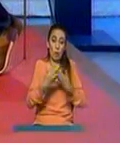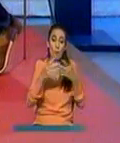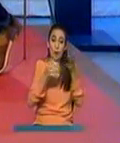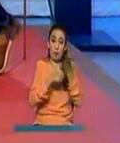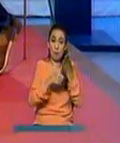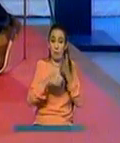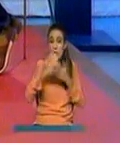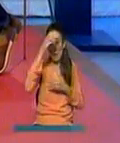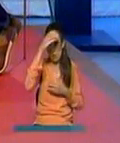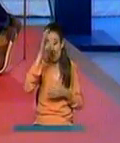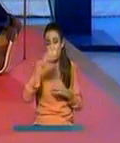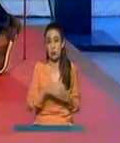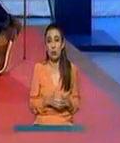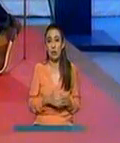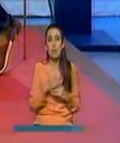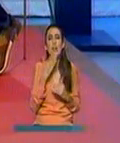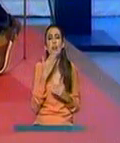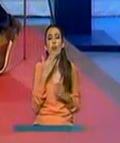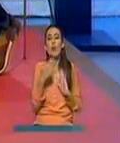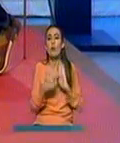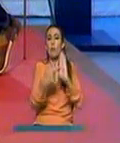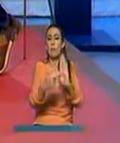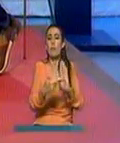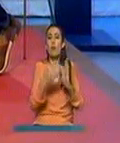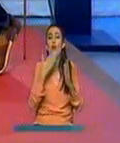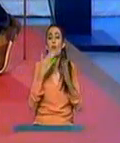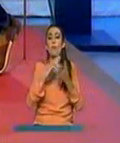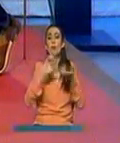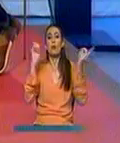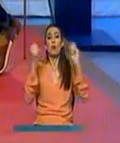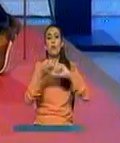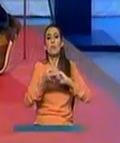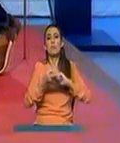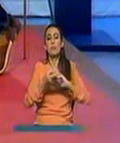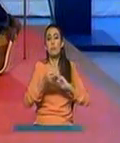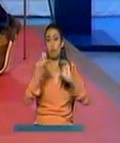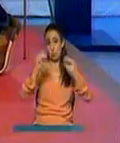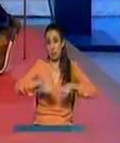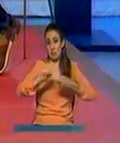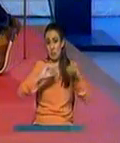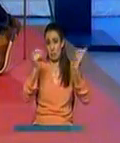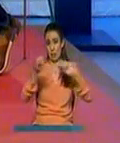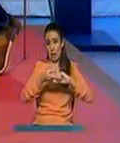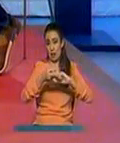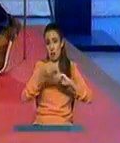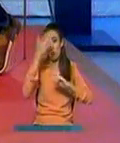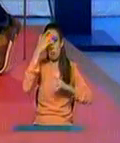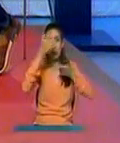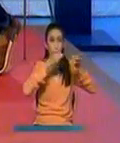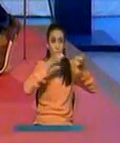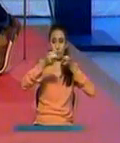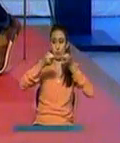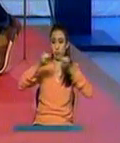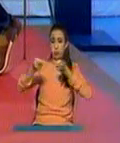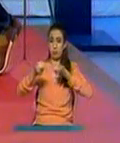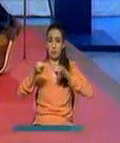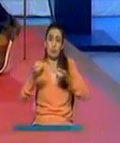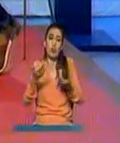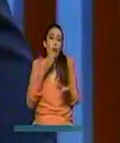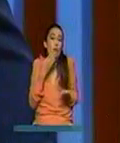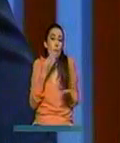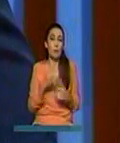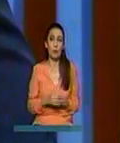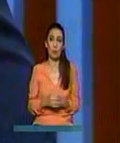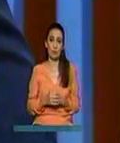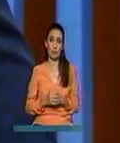tema cultural. ¿Y cómo se presenta el escenario para poder cambiar un poco esa realidad de la operatividad de los negocios de cervecería artesanal? Va